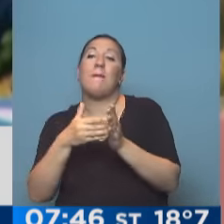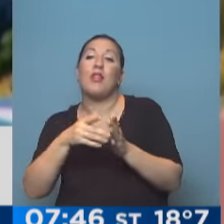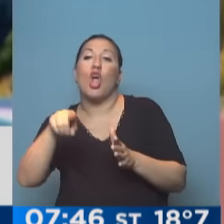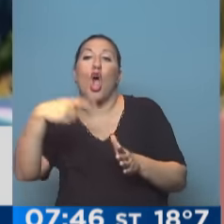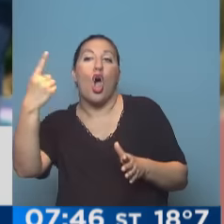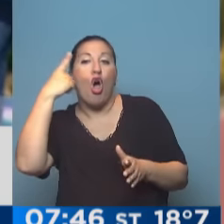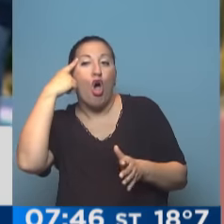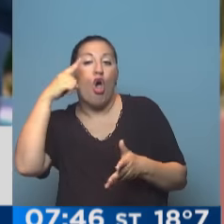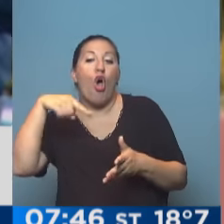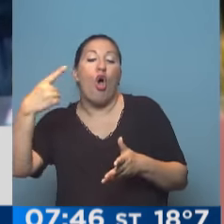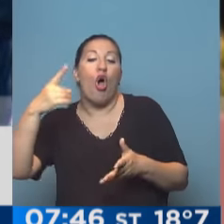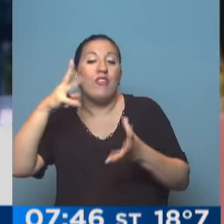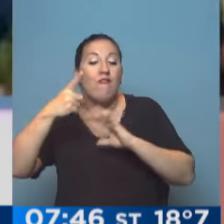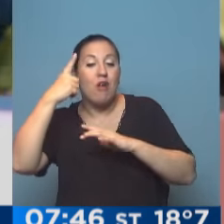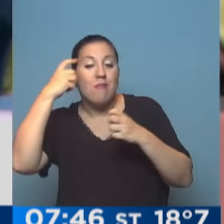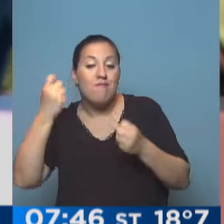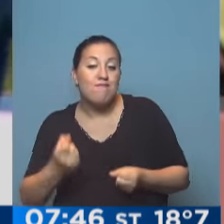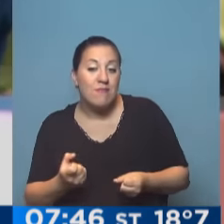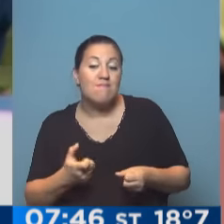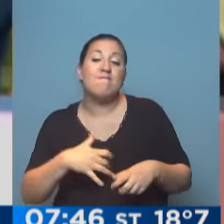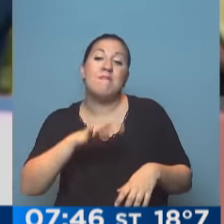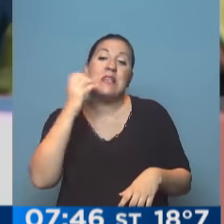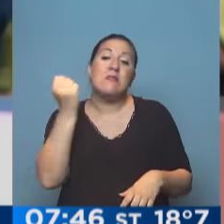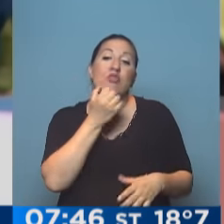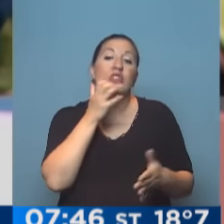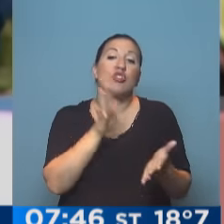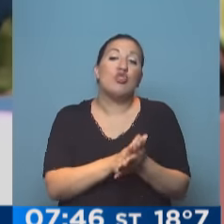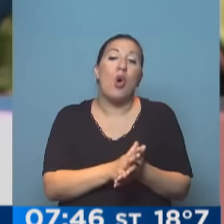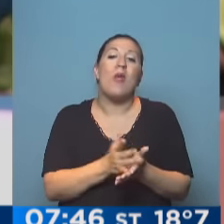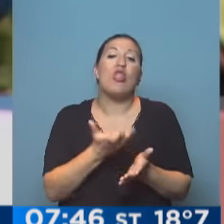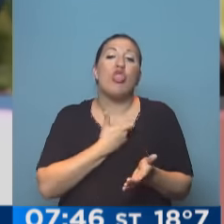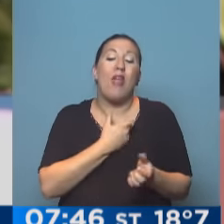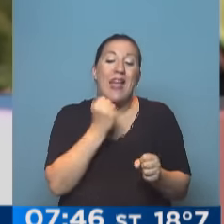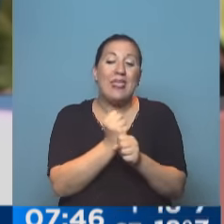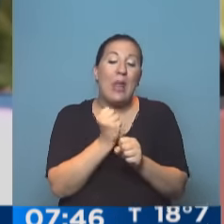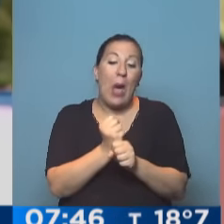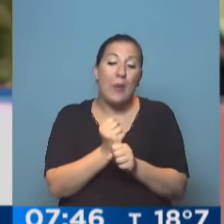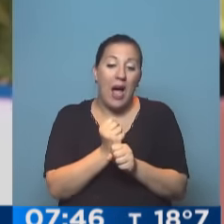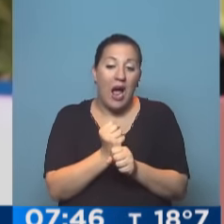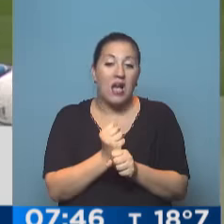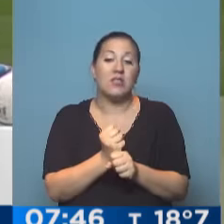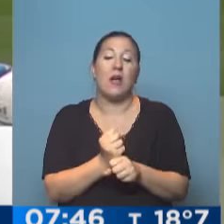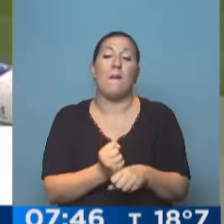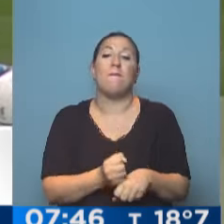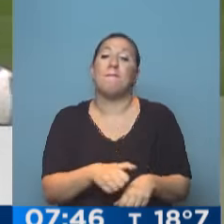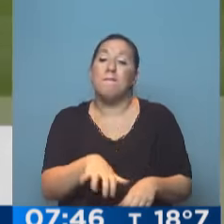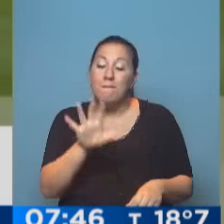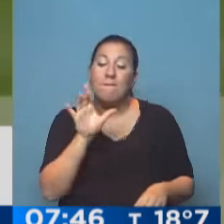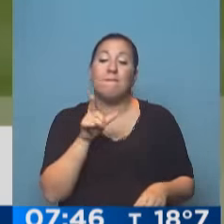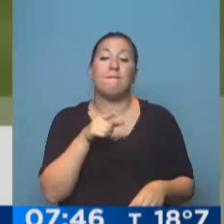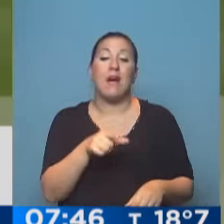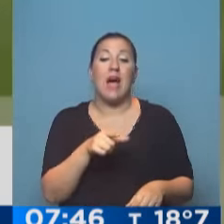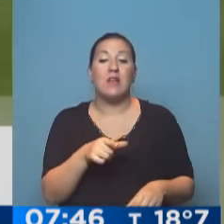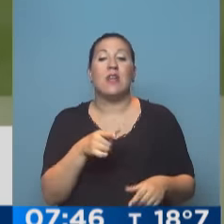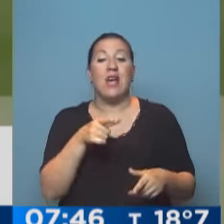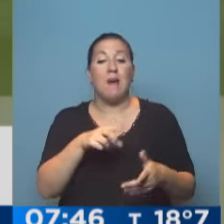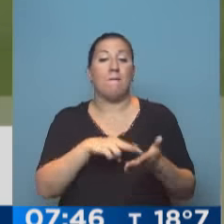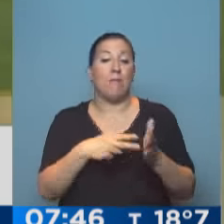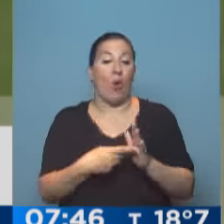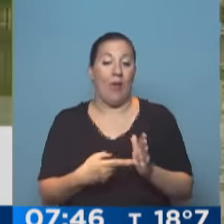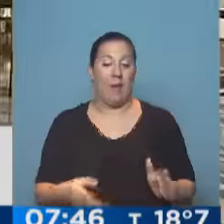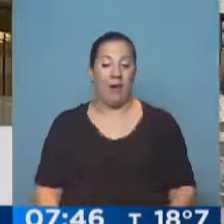sucedido siempre y mayor envergadura tiene el lugar donde trabajás, mayores son ese tipo de inconvenientes.